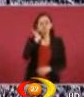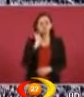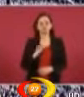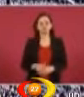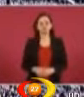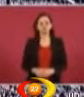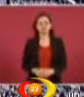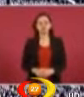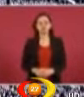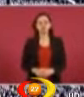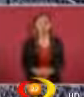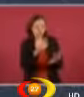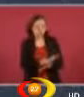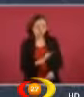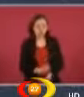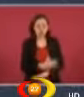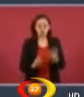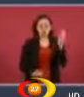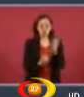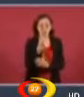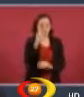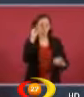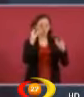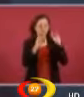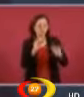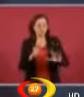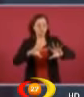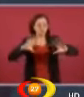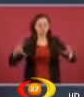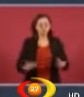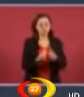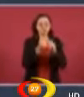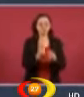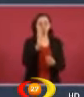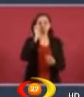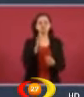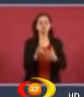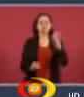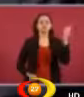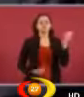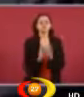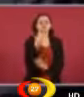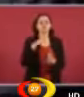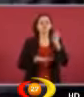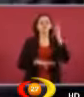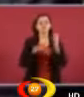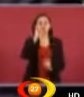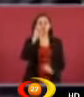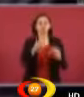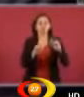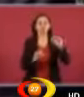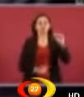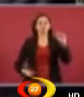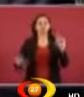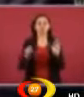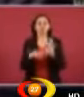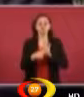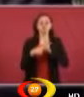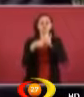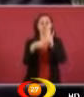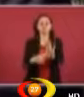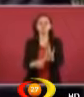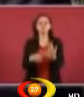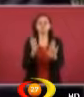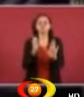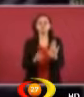inició su mensaje de una hora con 40 minutos con un recuento de las reformas legales que ha promovido su administración desde la ley de austeridad